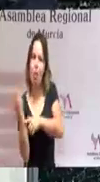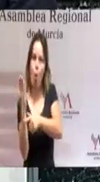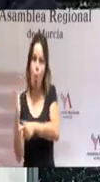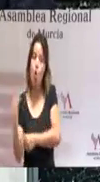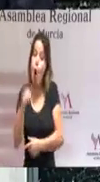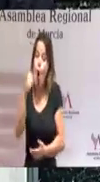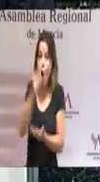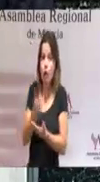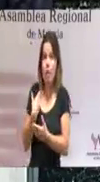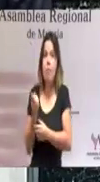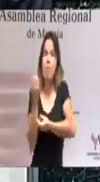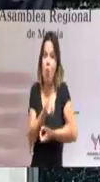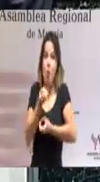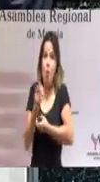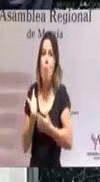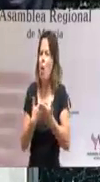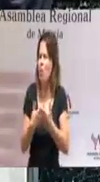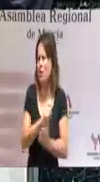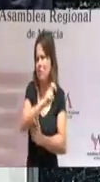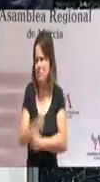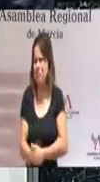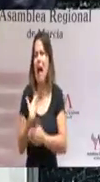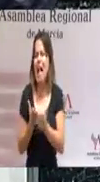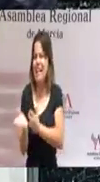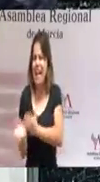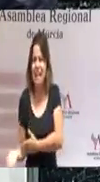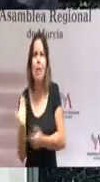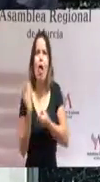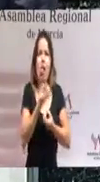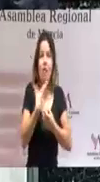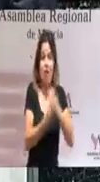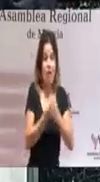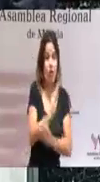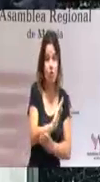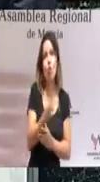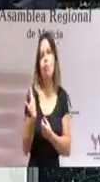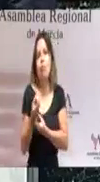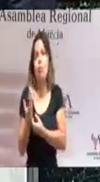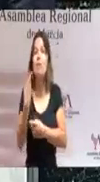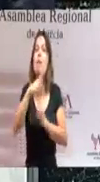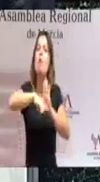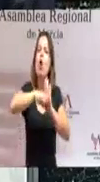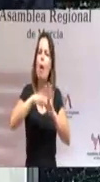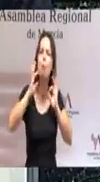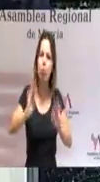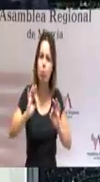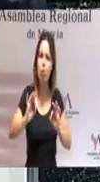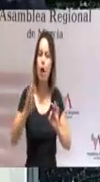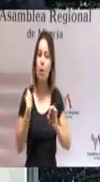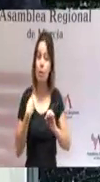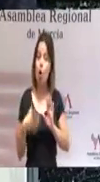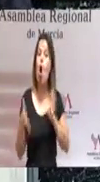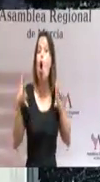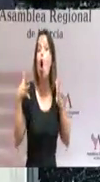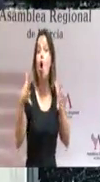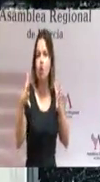vuelto a poner encima de la mesa un montón de propuestas alternativas a sus errores con un programa razonable que le